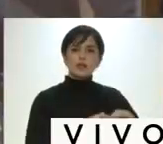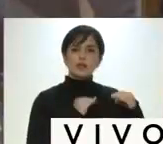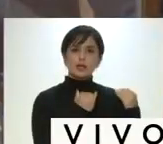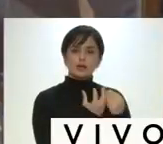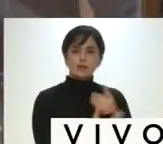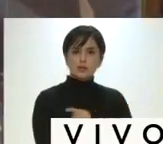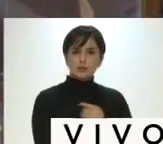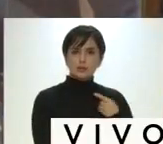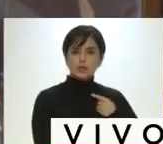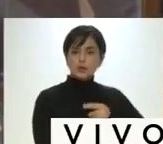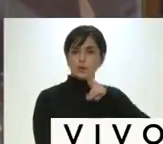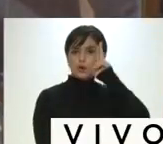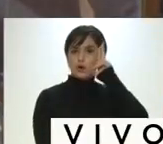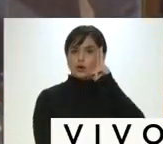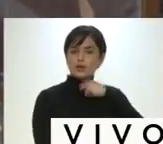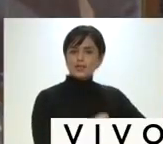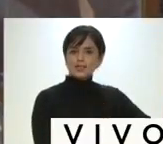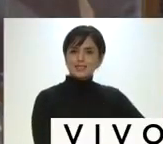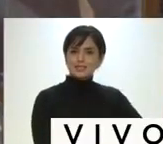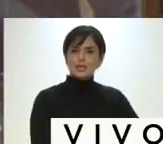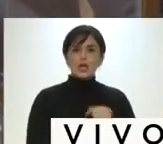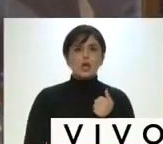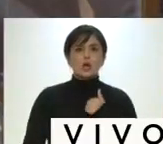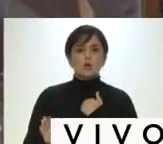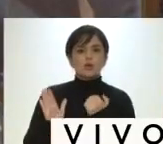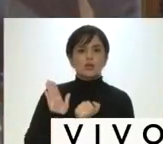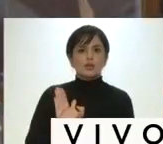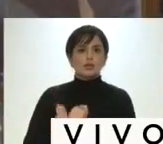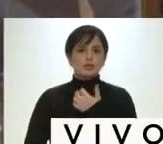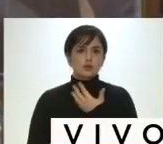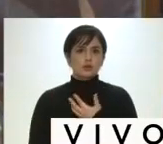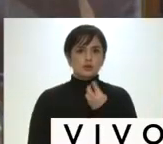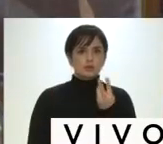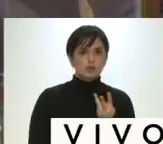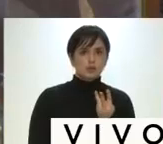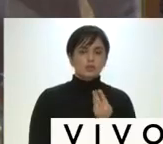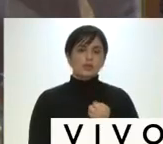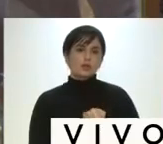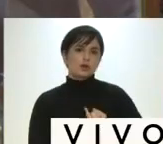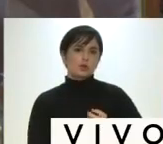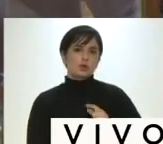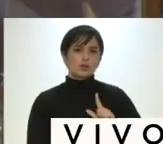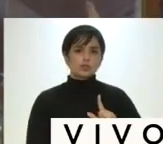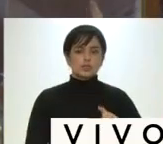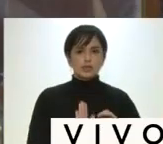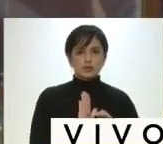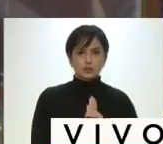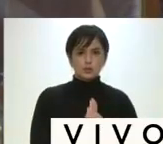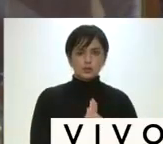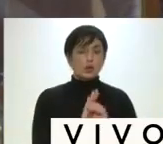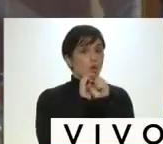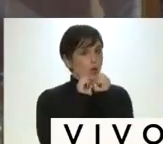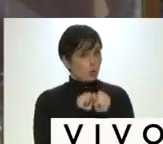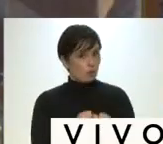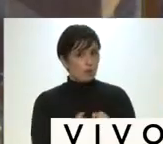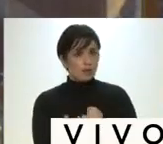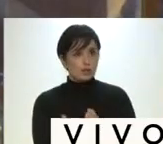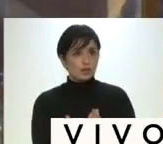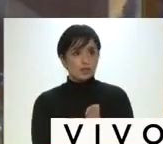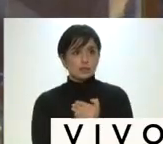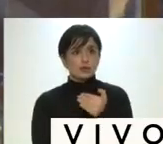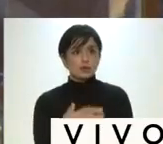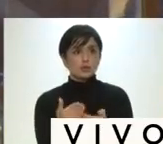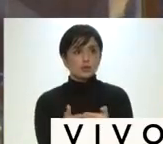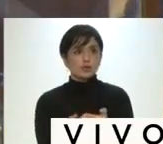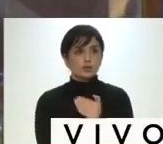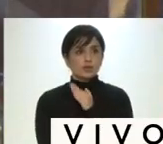Quiero recordar que este Senado, de acuerdo al artículo 53, número 7 de la Constitución vigente, puede iniciar un proceso de